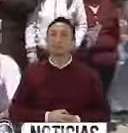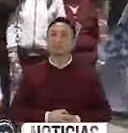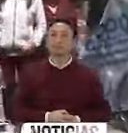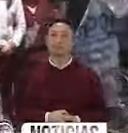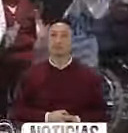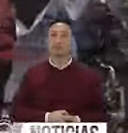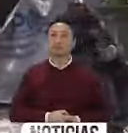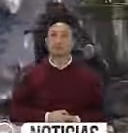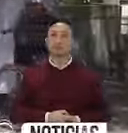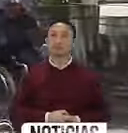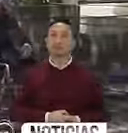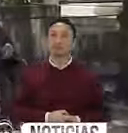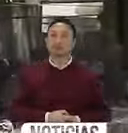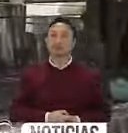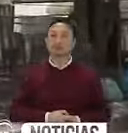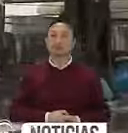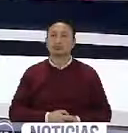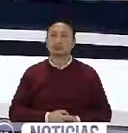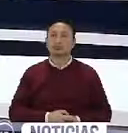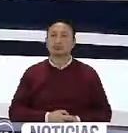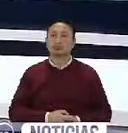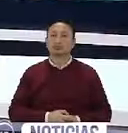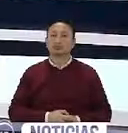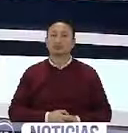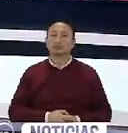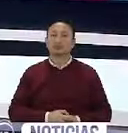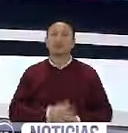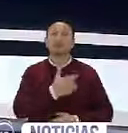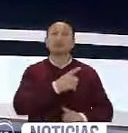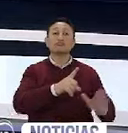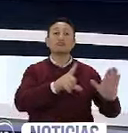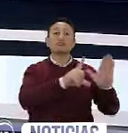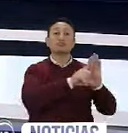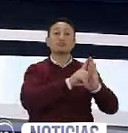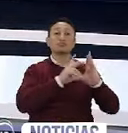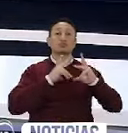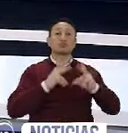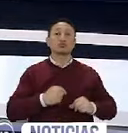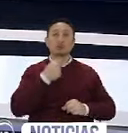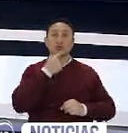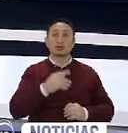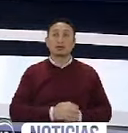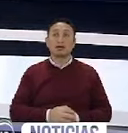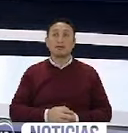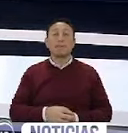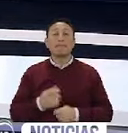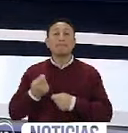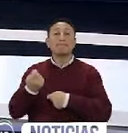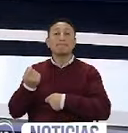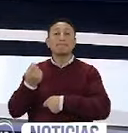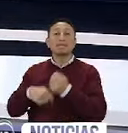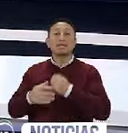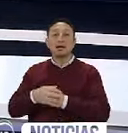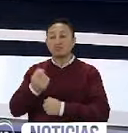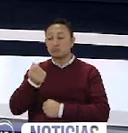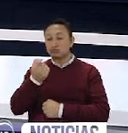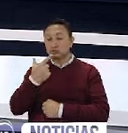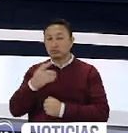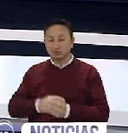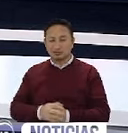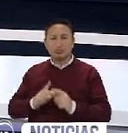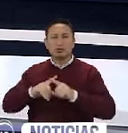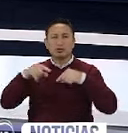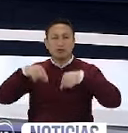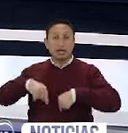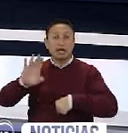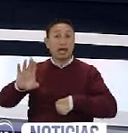informó Miguel Ángel Bedoya. La Ley Orgánica de la Salud señala que para la venta de medicamentos como antibióticos se requiere